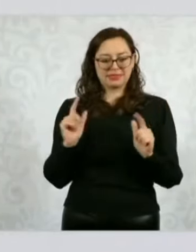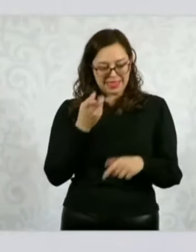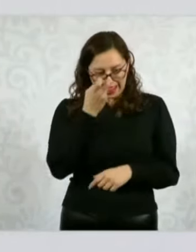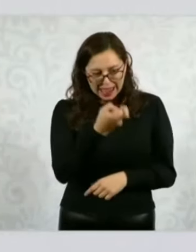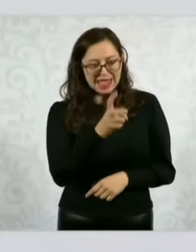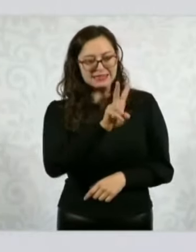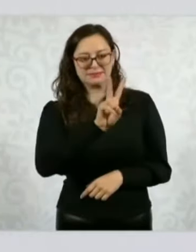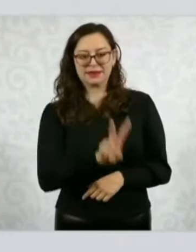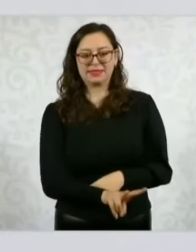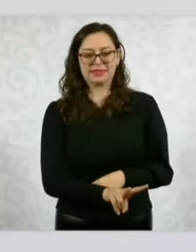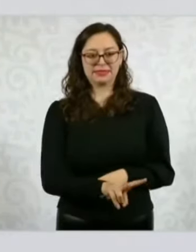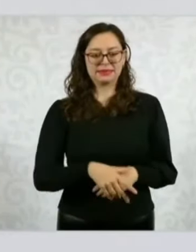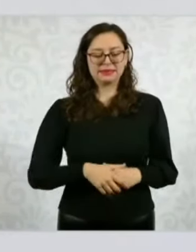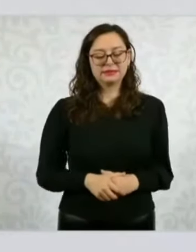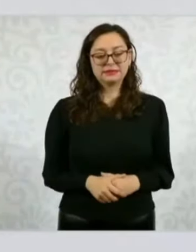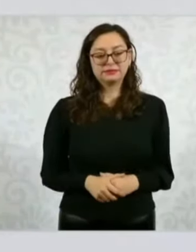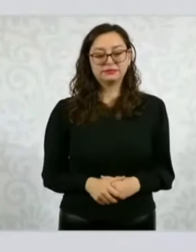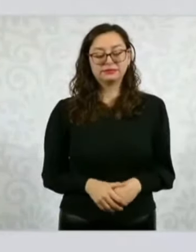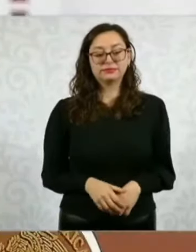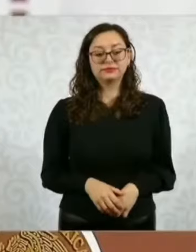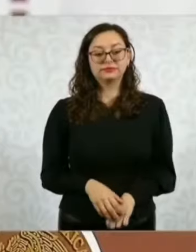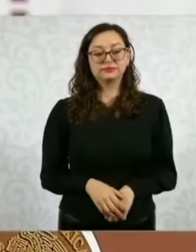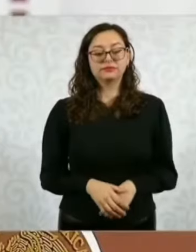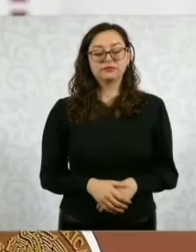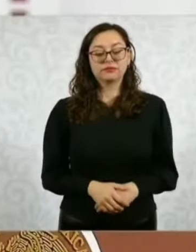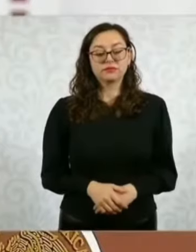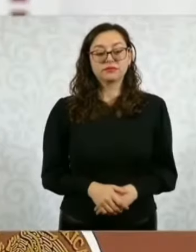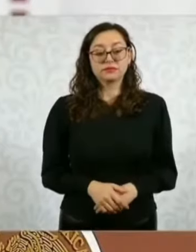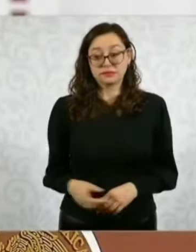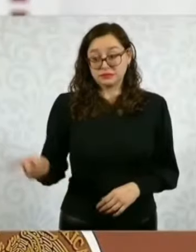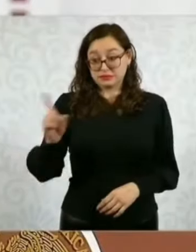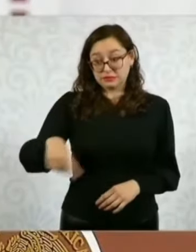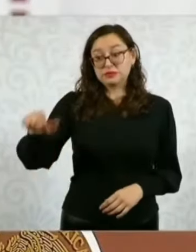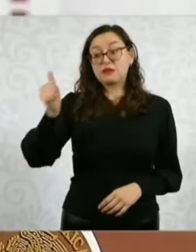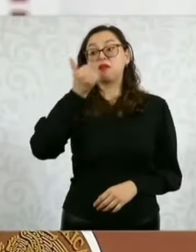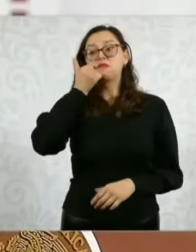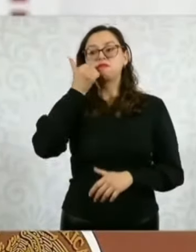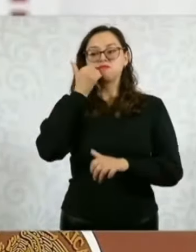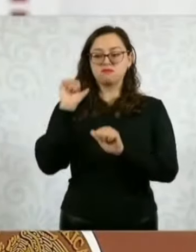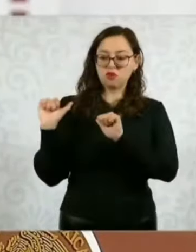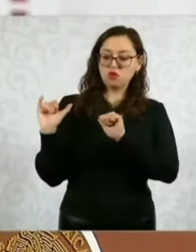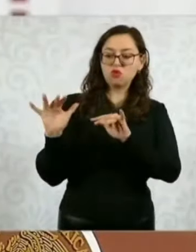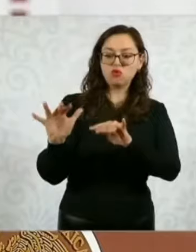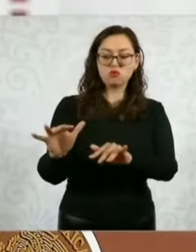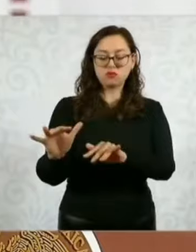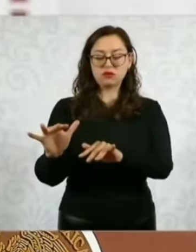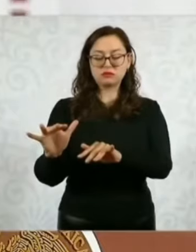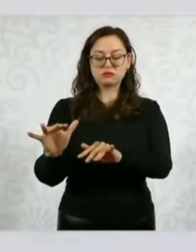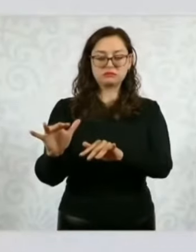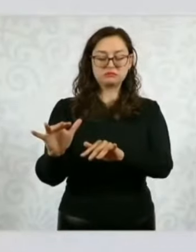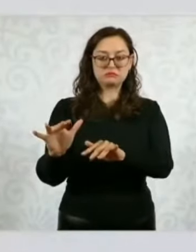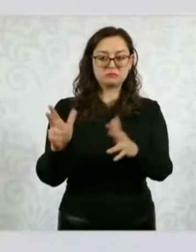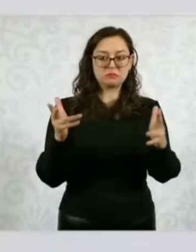matanza fue ordenada, obviamente, por el jefe de las Fuerzas